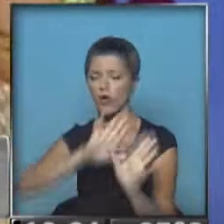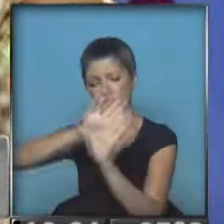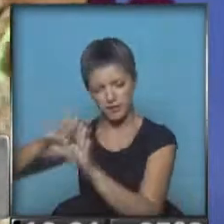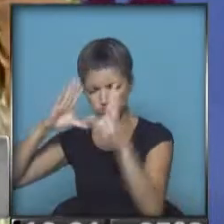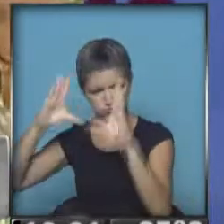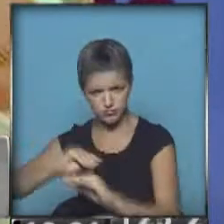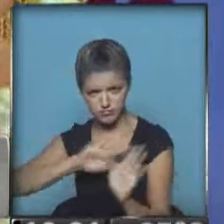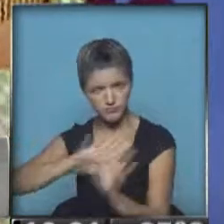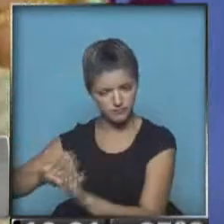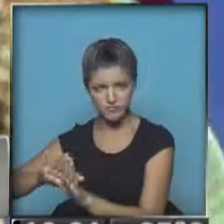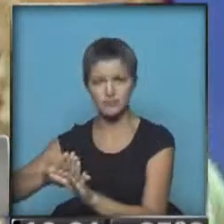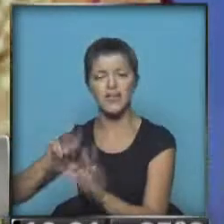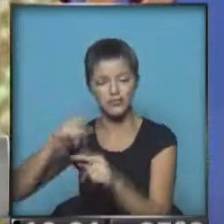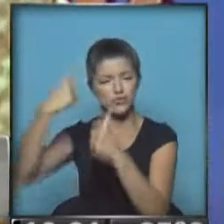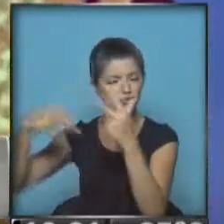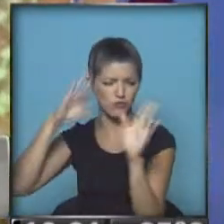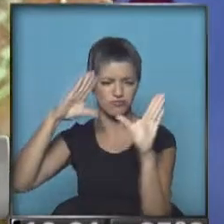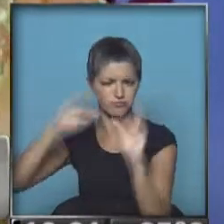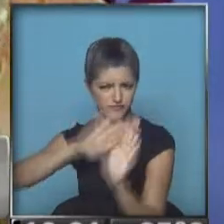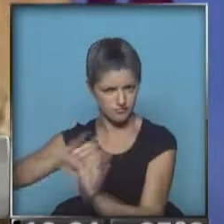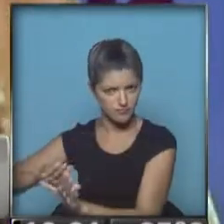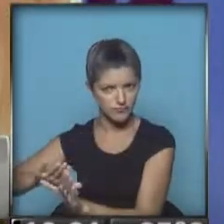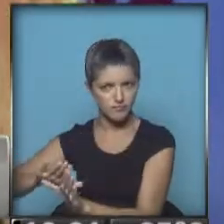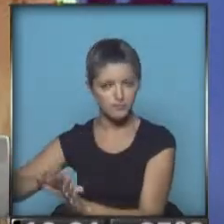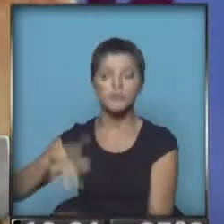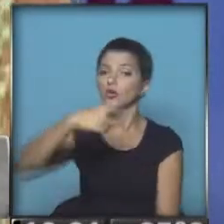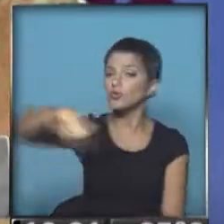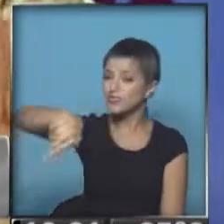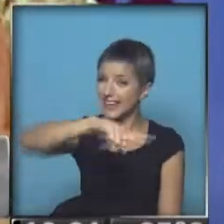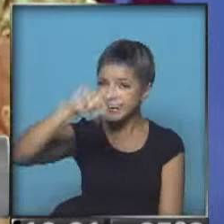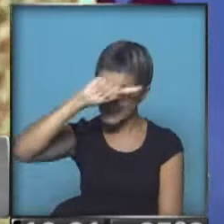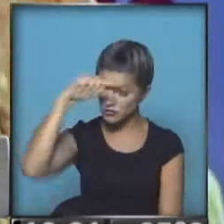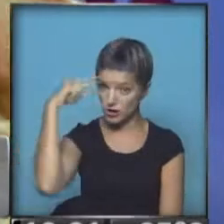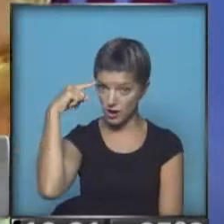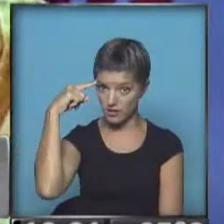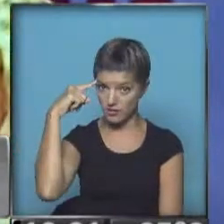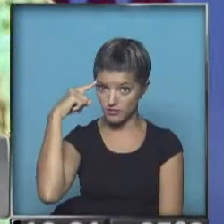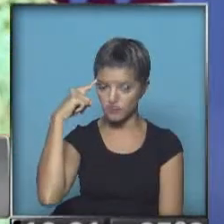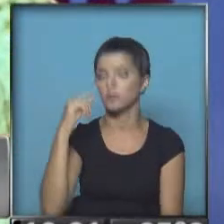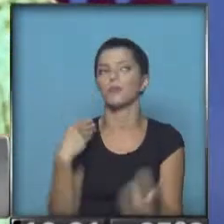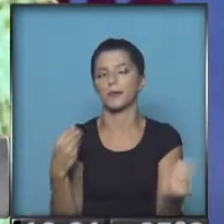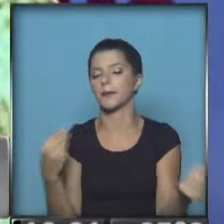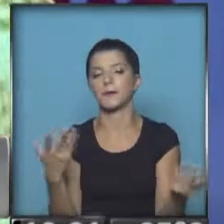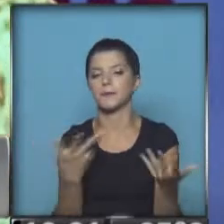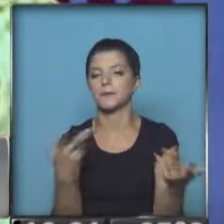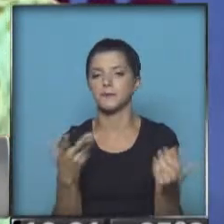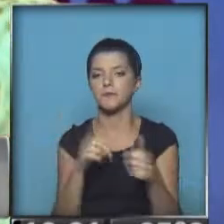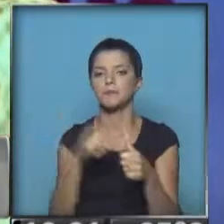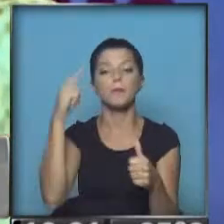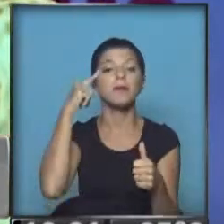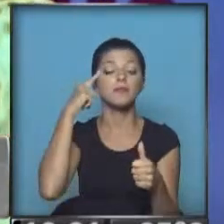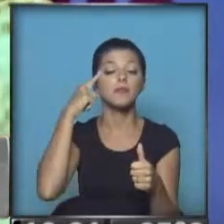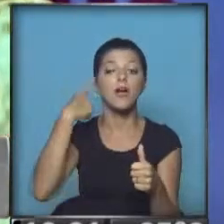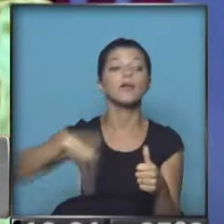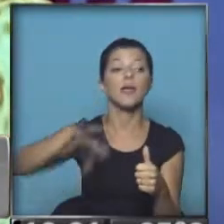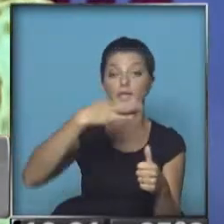por frustraciones, olvídese de todo eso. Si usted es nacional porque cree que tenemos que